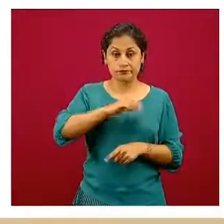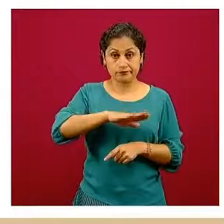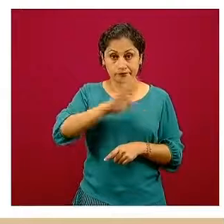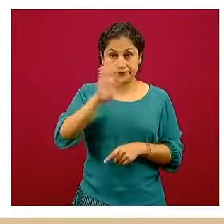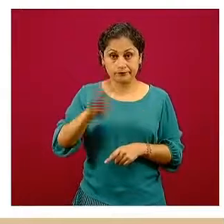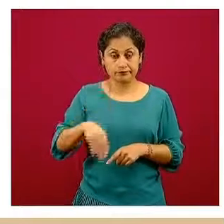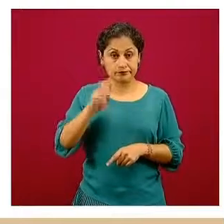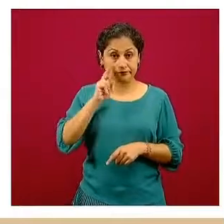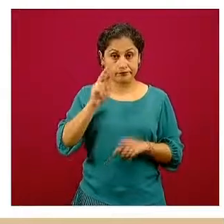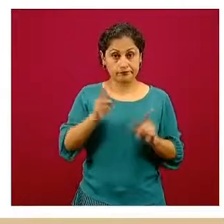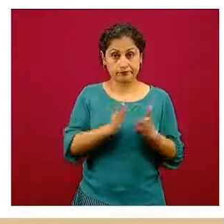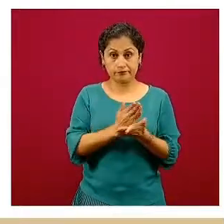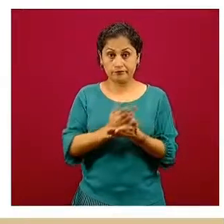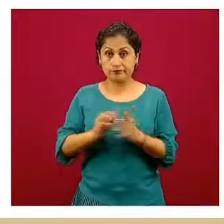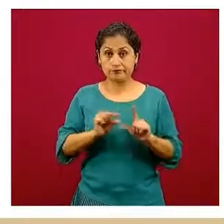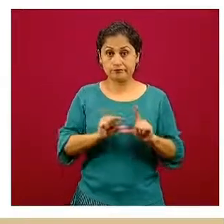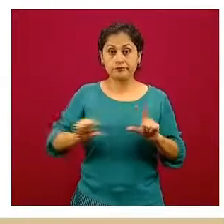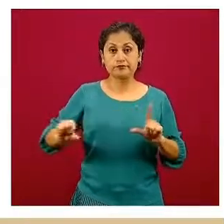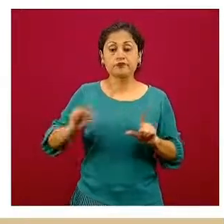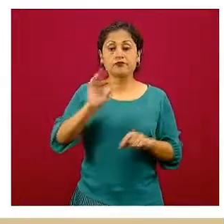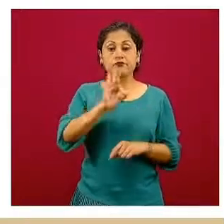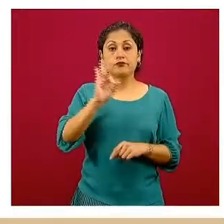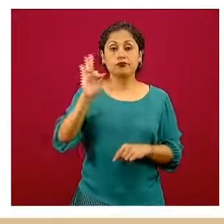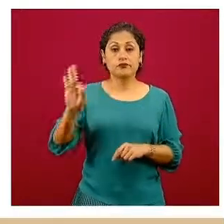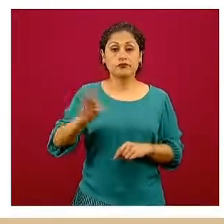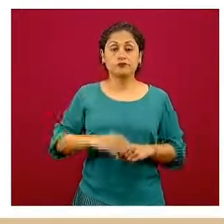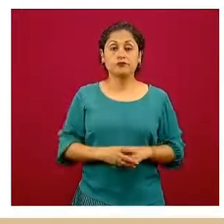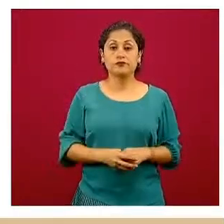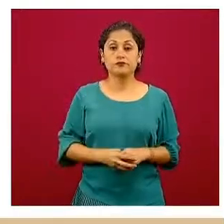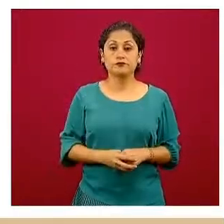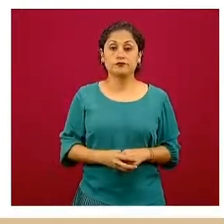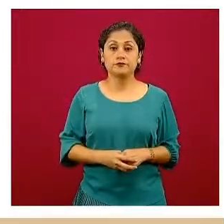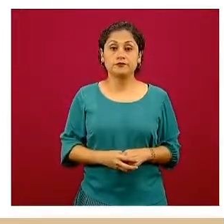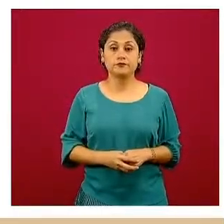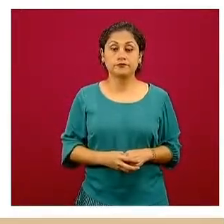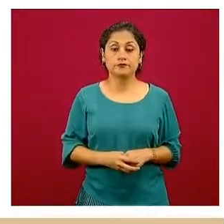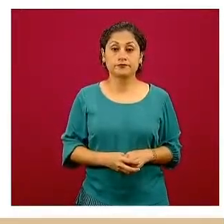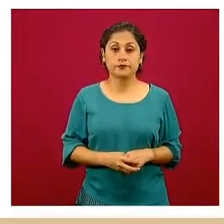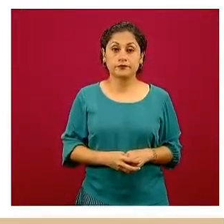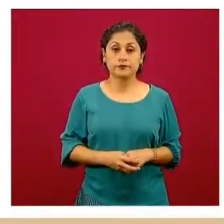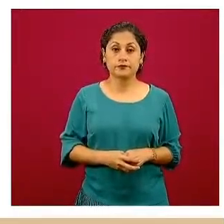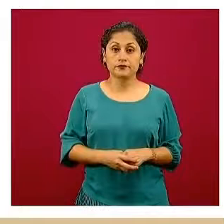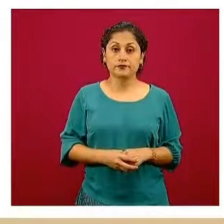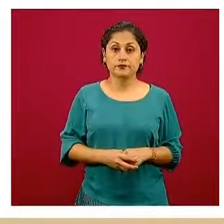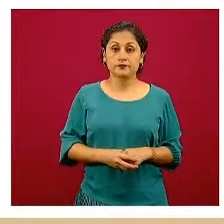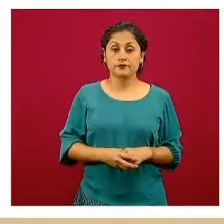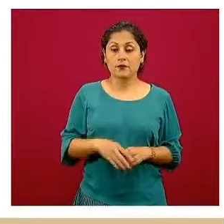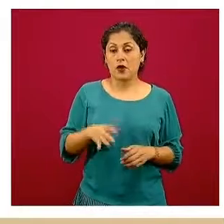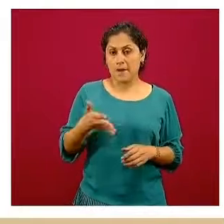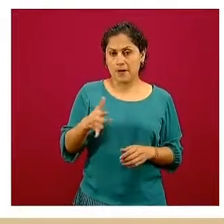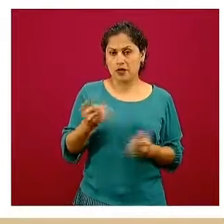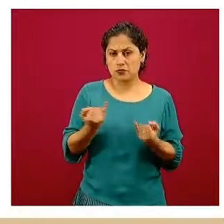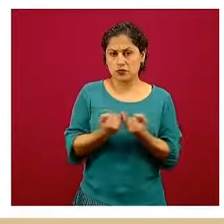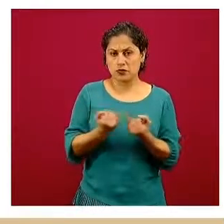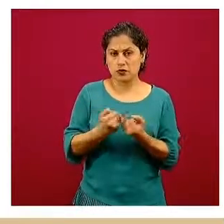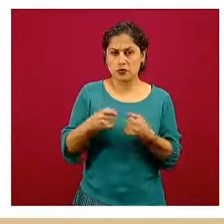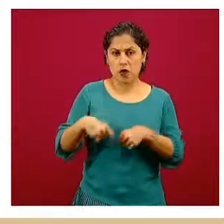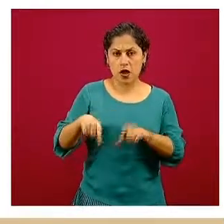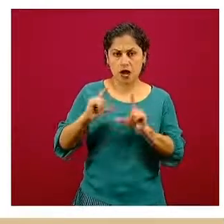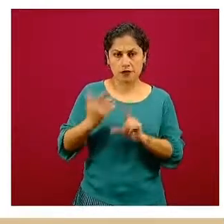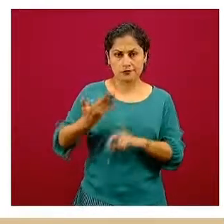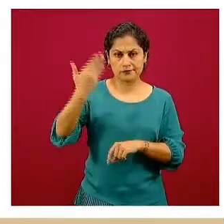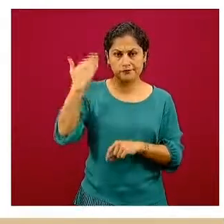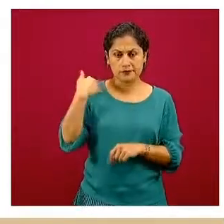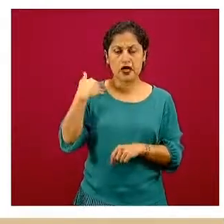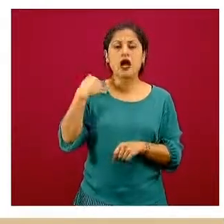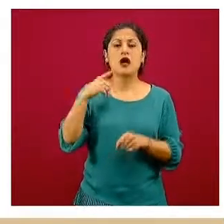ver una distribución que prácticamente es similar a la que vimos en la curva previa con el color naranja claro,